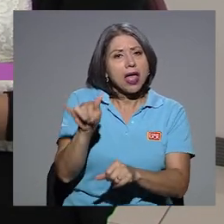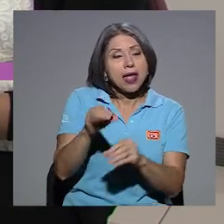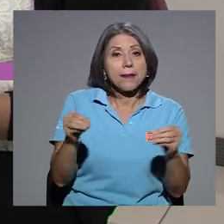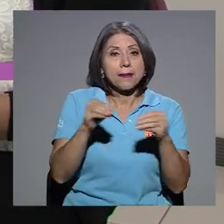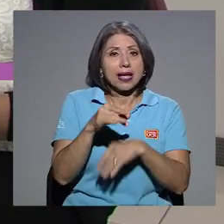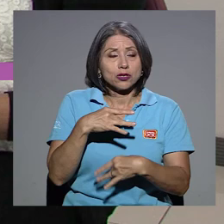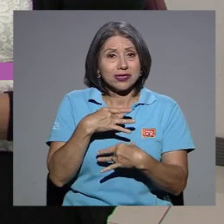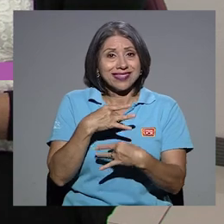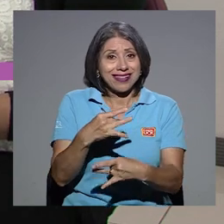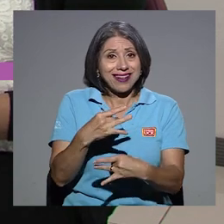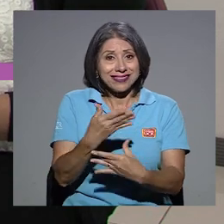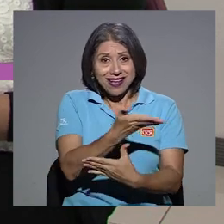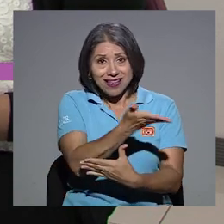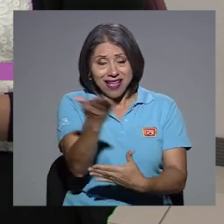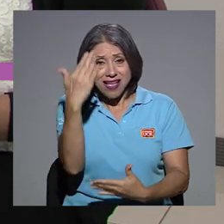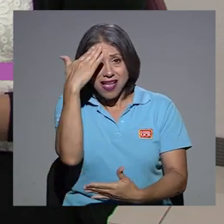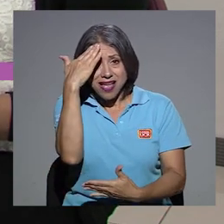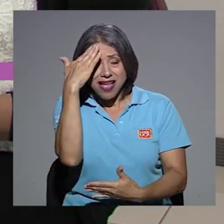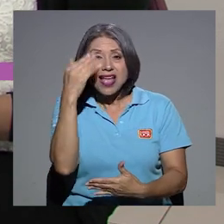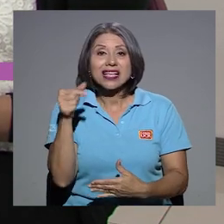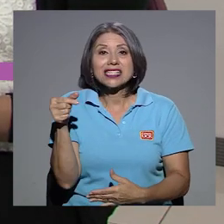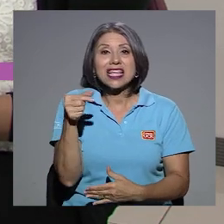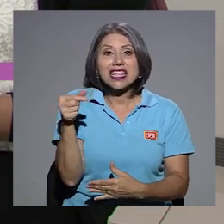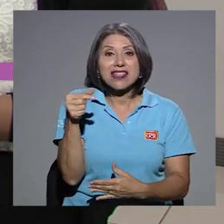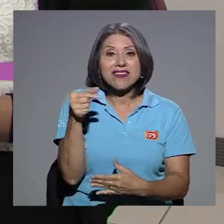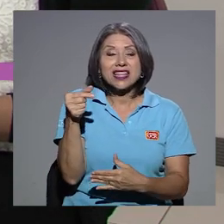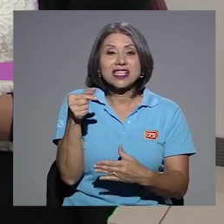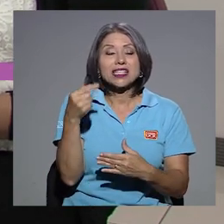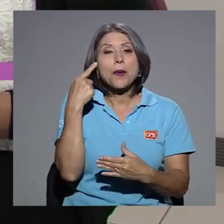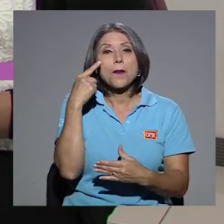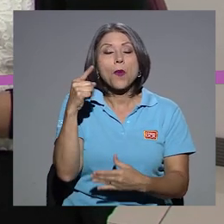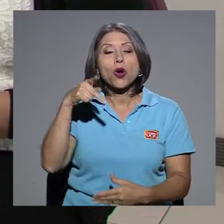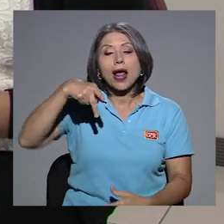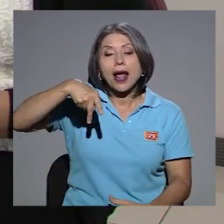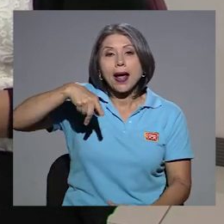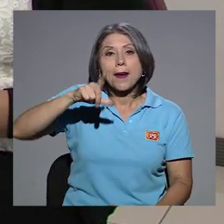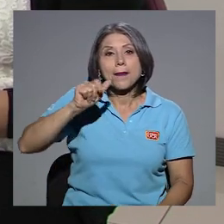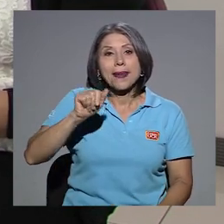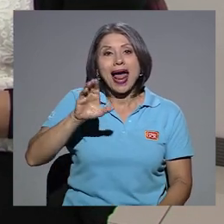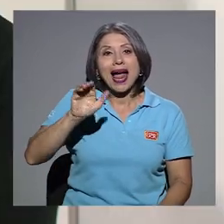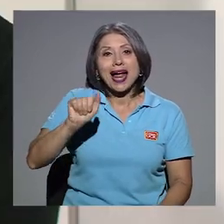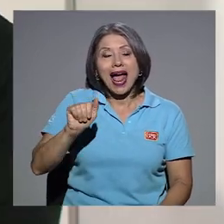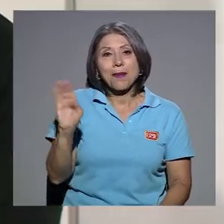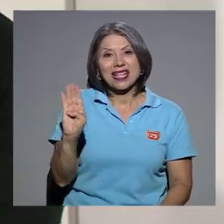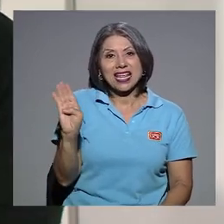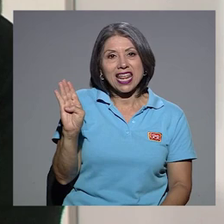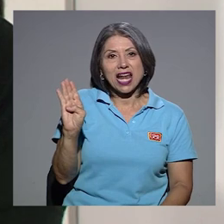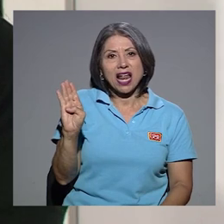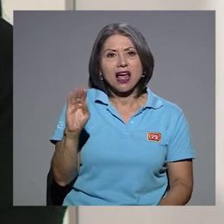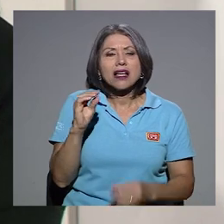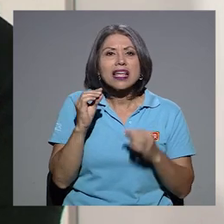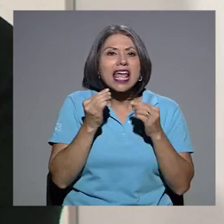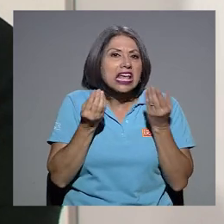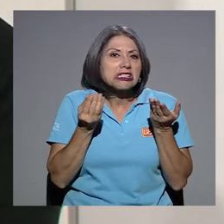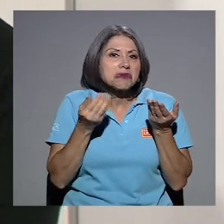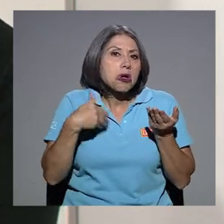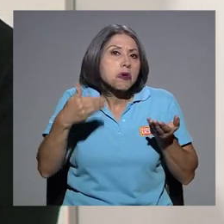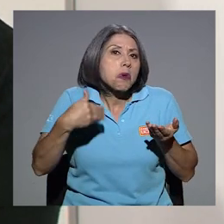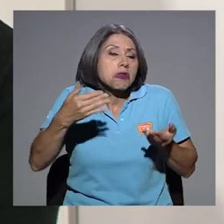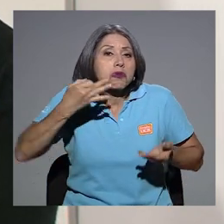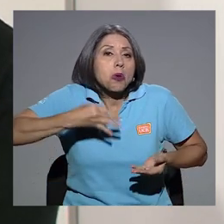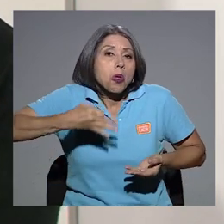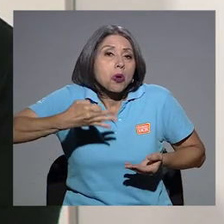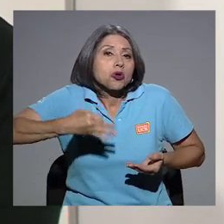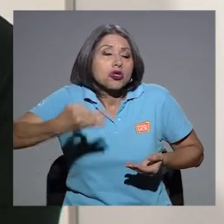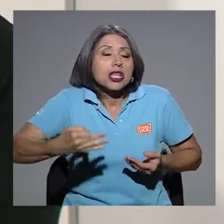nos interesa que la gente conozca es la gingivitis inducida por placa bacteriana, que básicamente son las bacterias que se acumulan normalmente